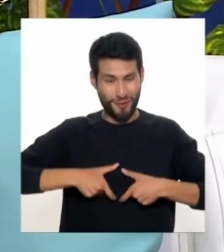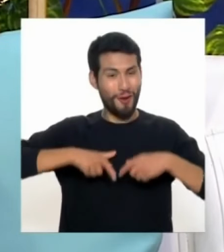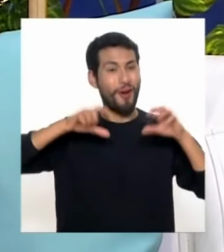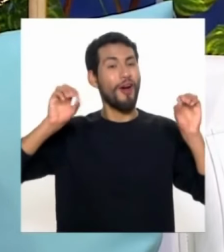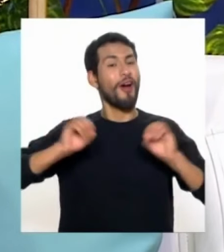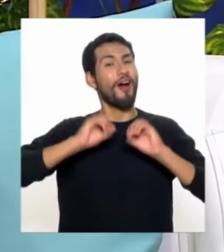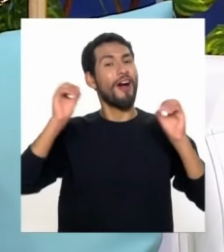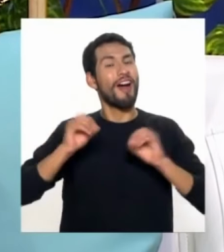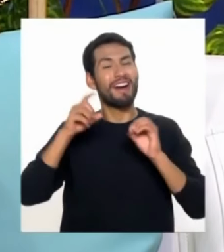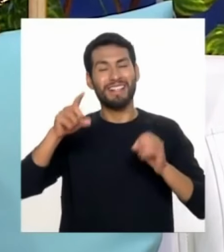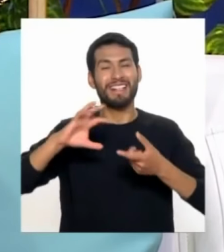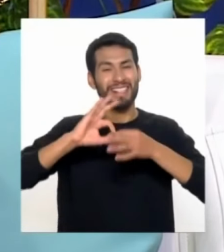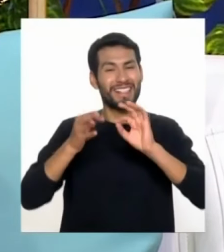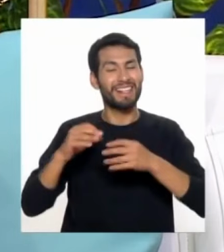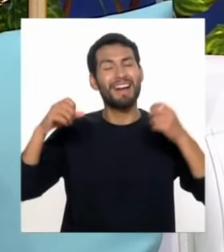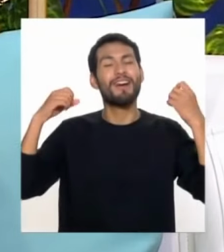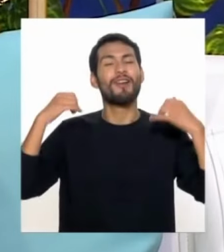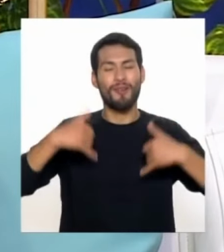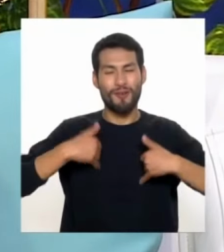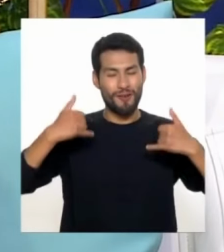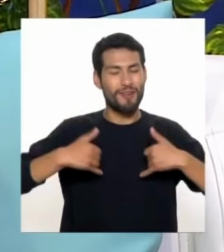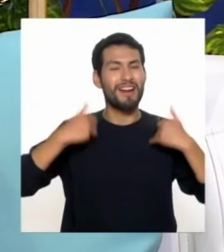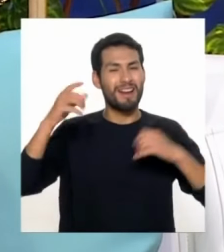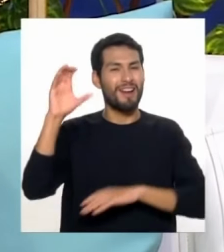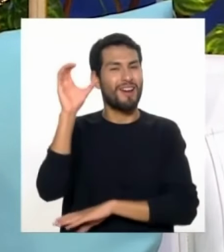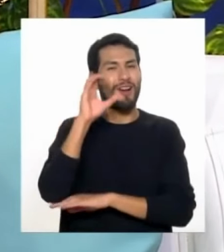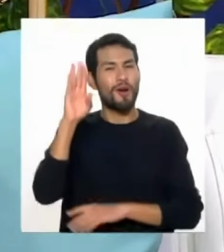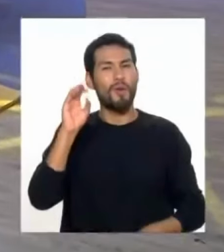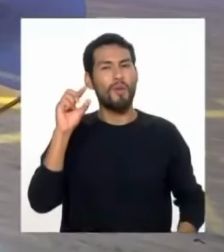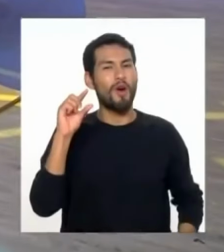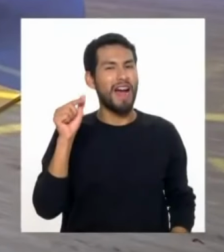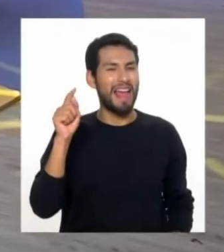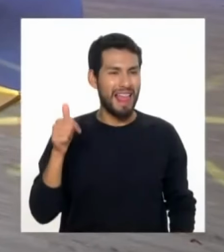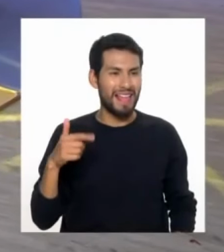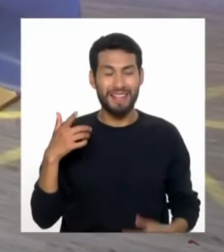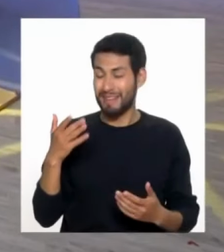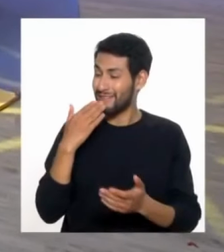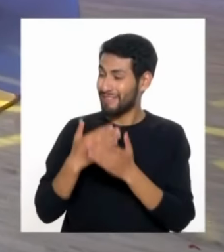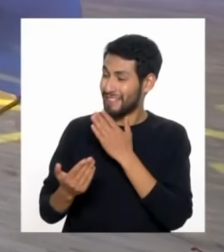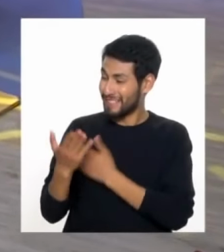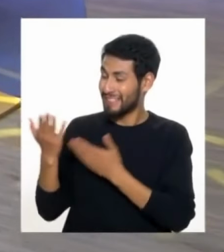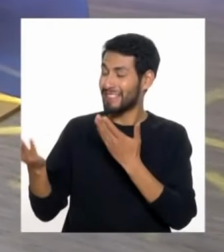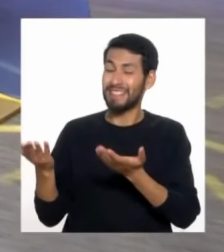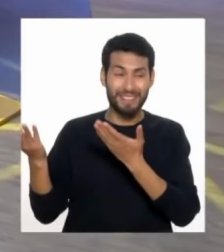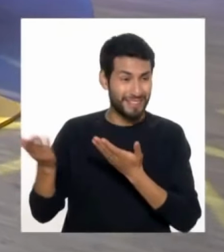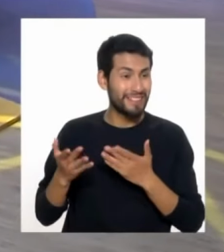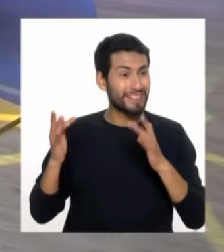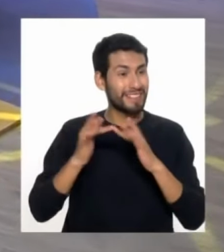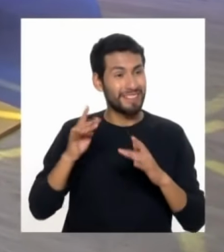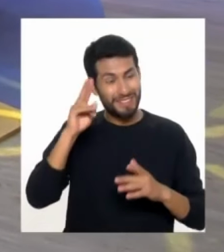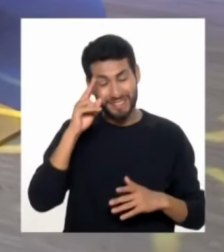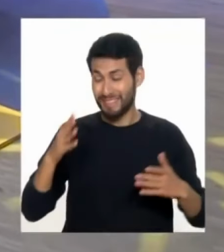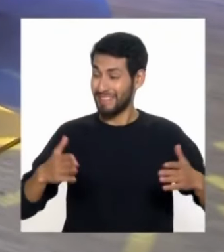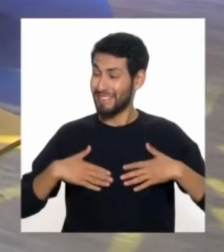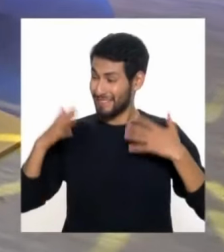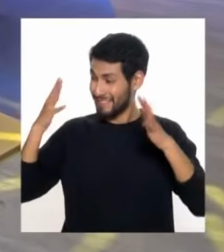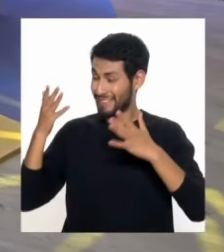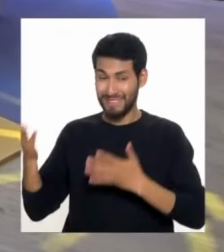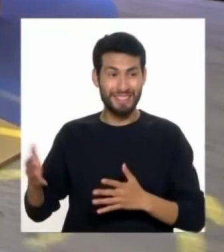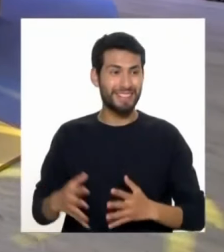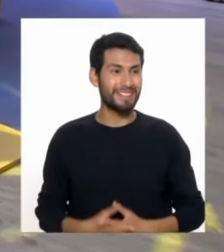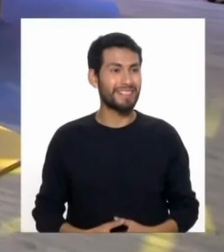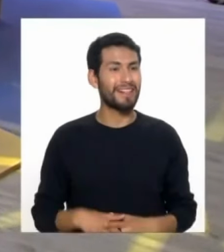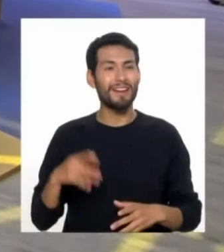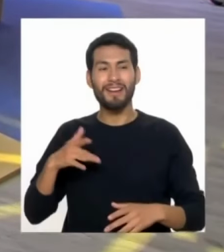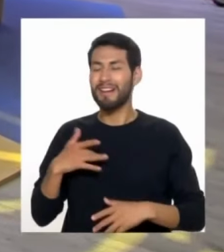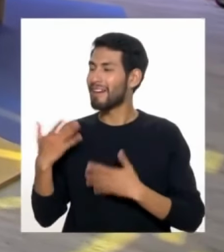en los Juegos Parapanamericanos Juveniles de Bogotá. Jesús, ¿qué tal? Buenos días, bienvenido a Conecta Perú, felicidades.